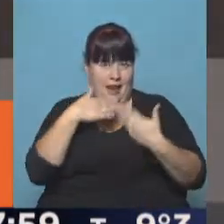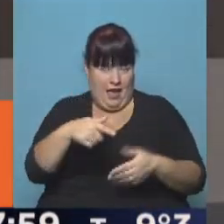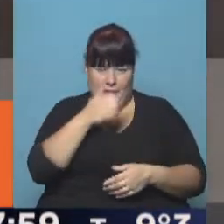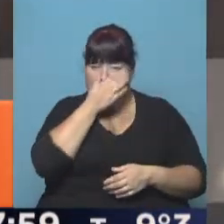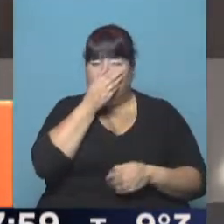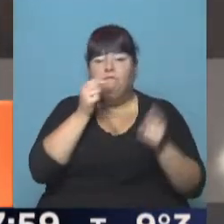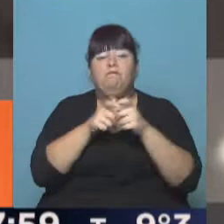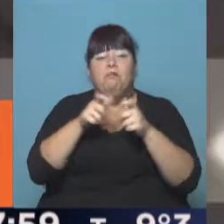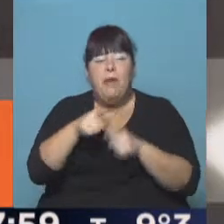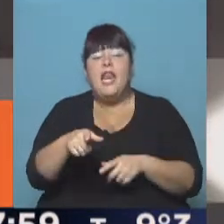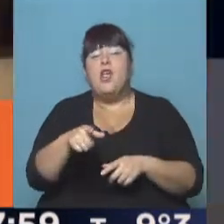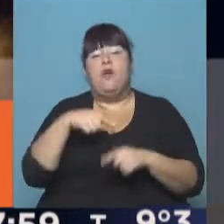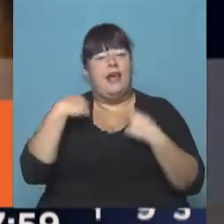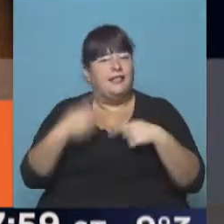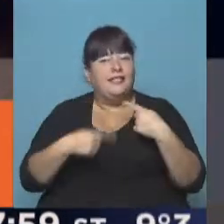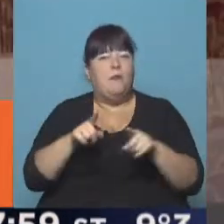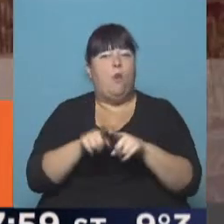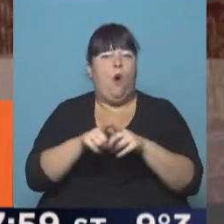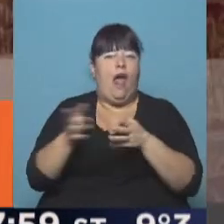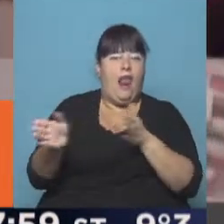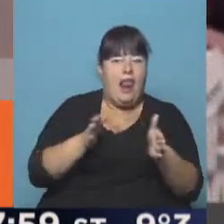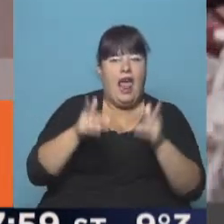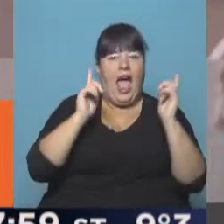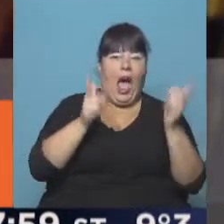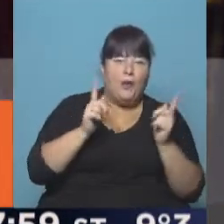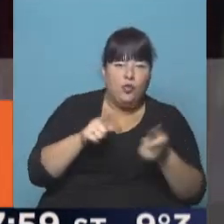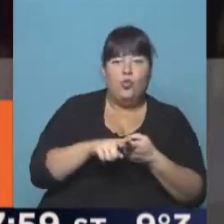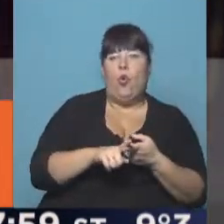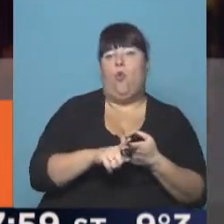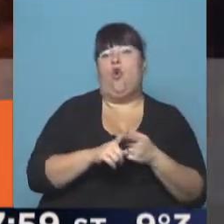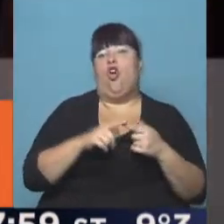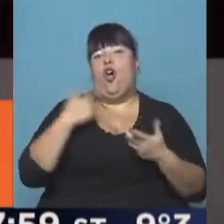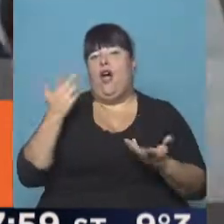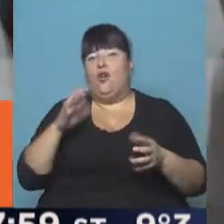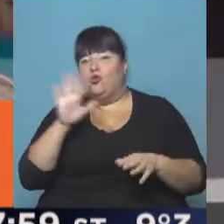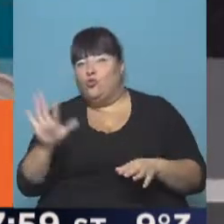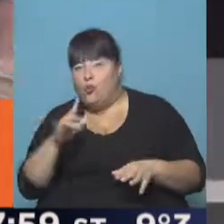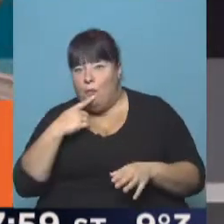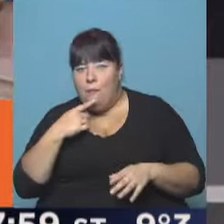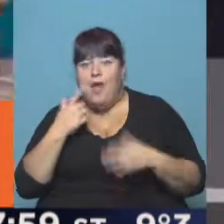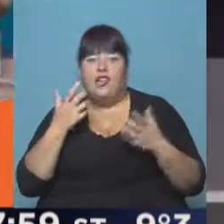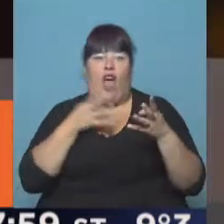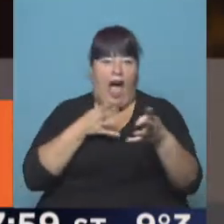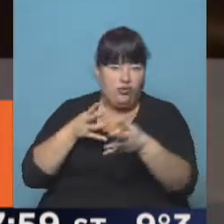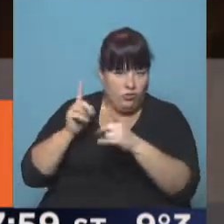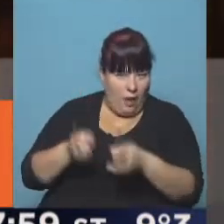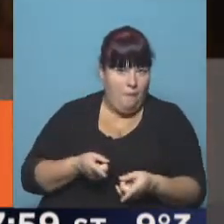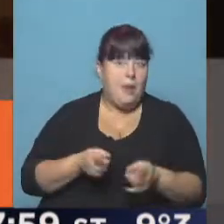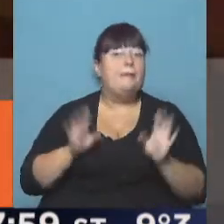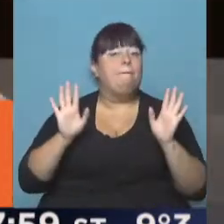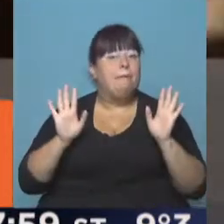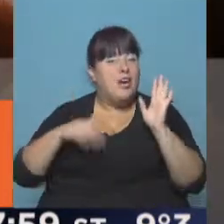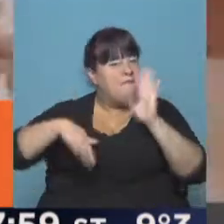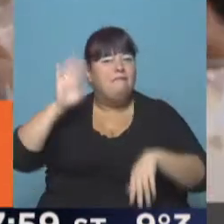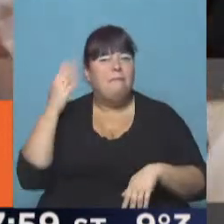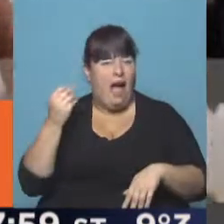Una película que está permanentemente entre lo que es la aventura, entre lo que es el suspenso, algo de acción también, pero que por sobre